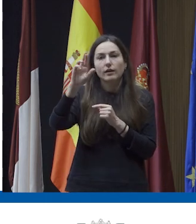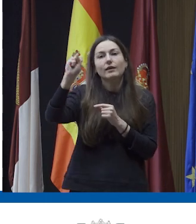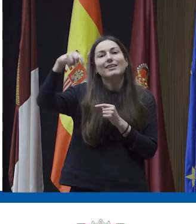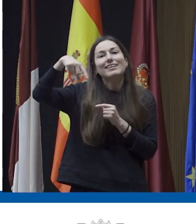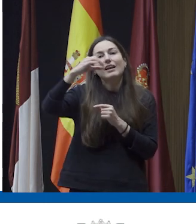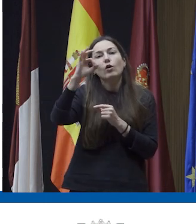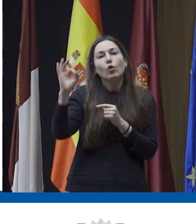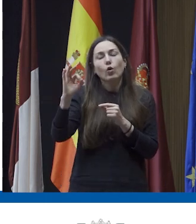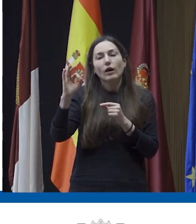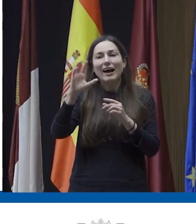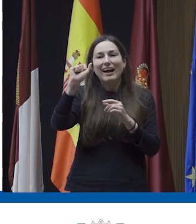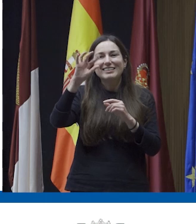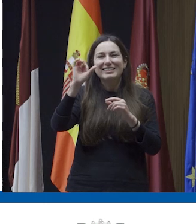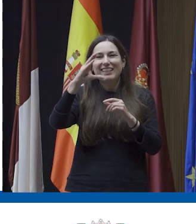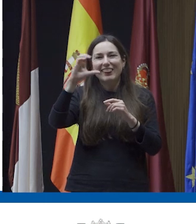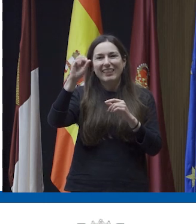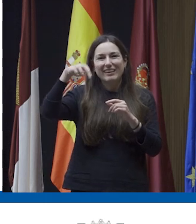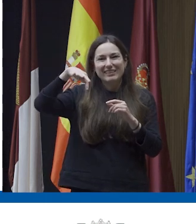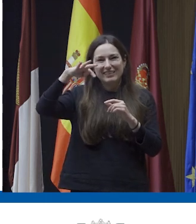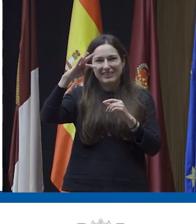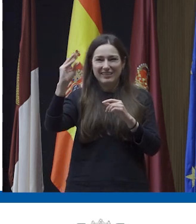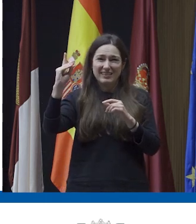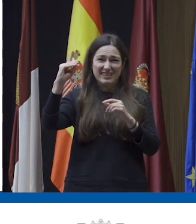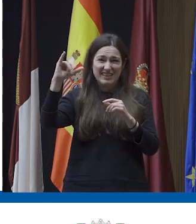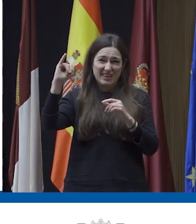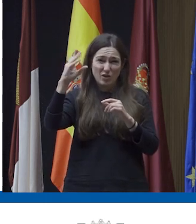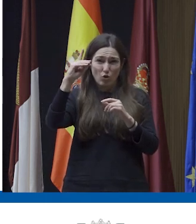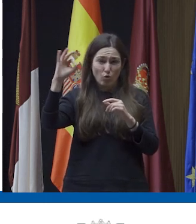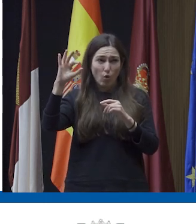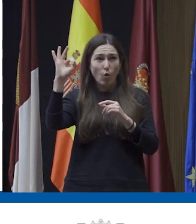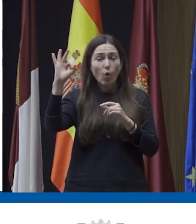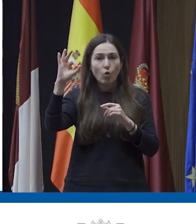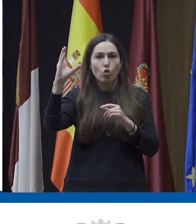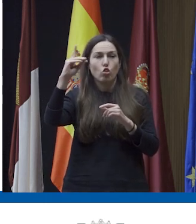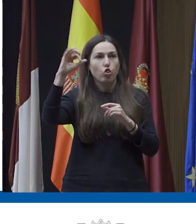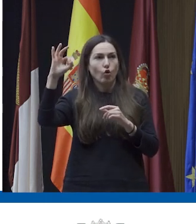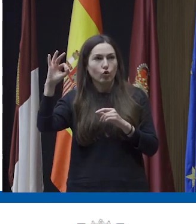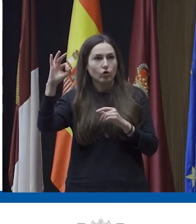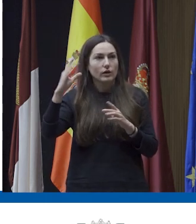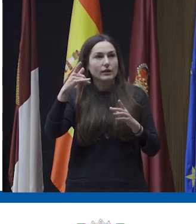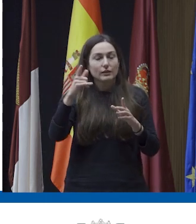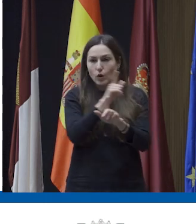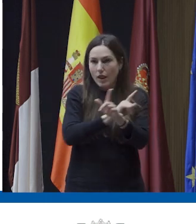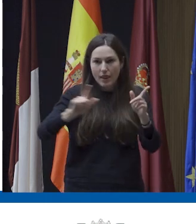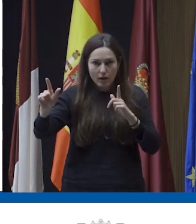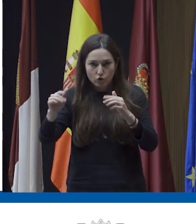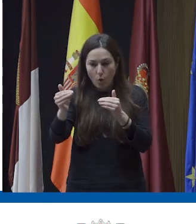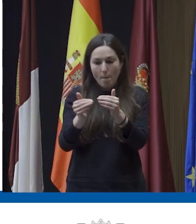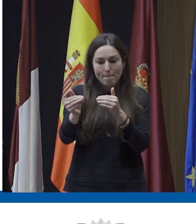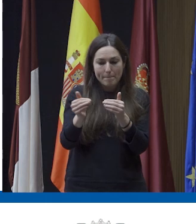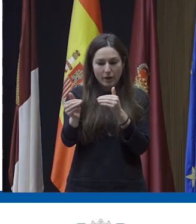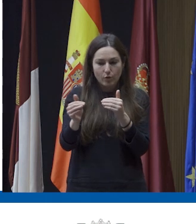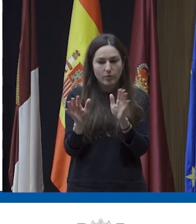o EDOF, ¿vale? La lente de rango extendido EDOF solo consigue ver de lejos y rango intermedio, ¿vale? Pero